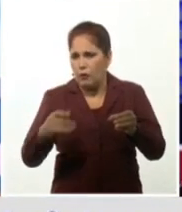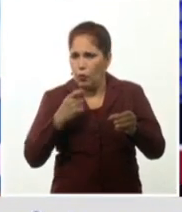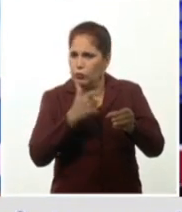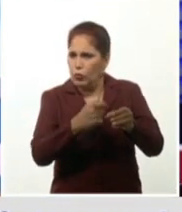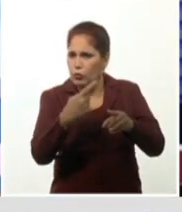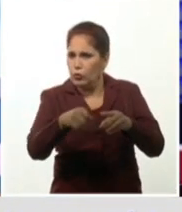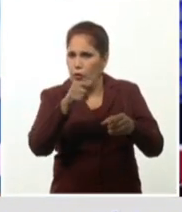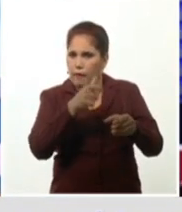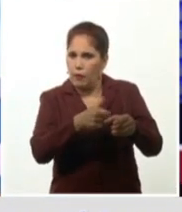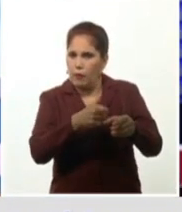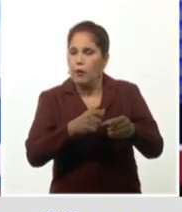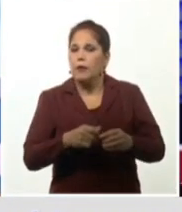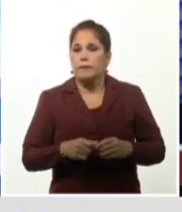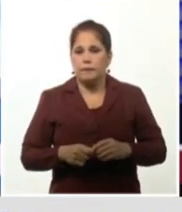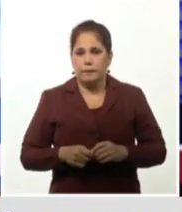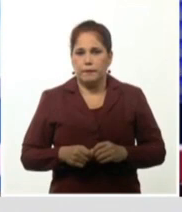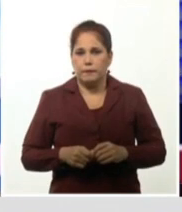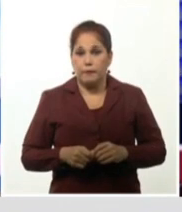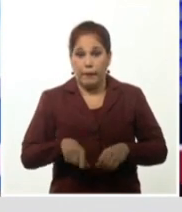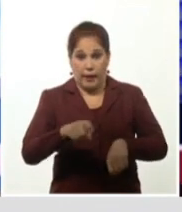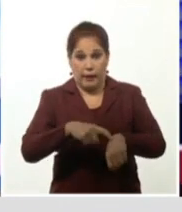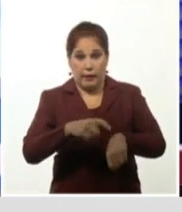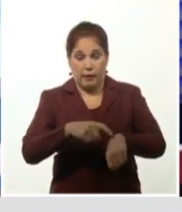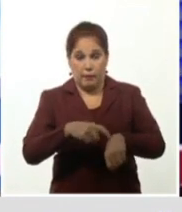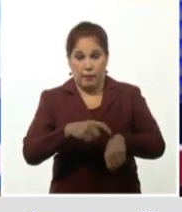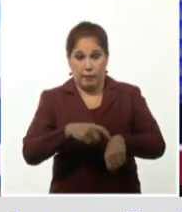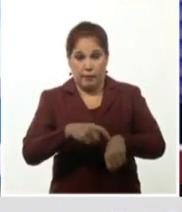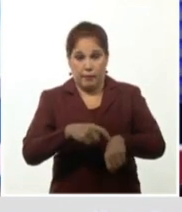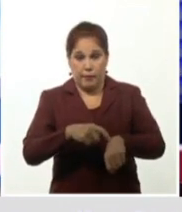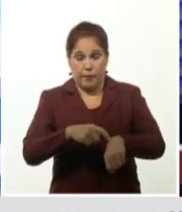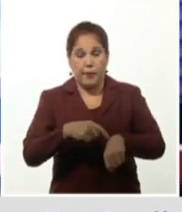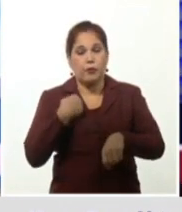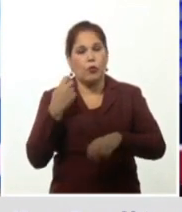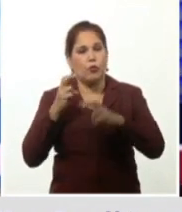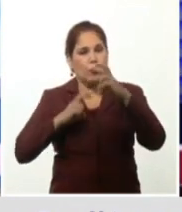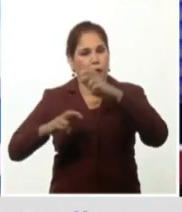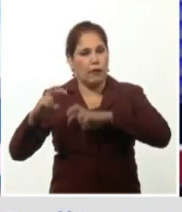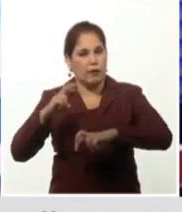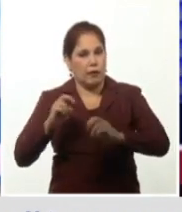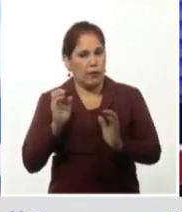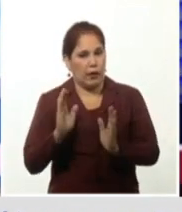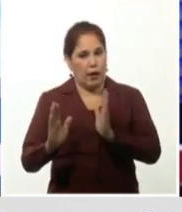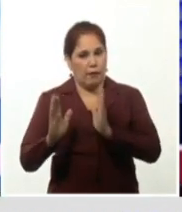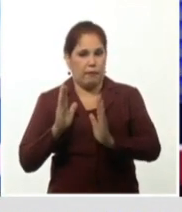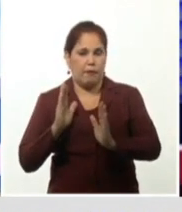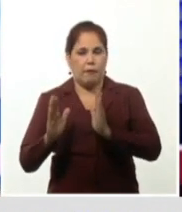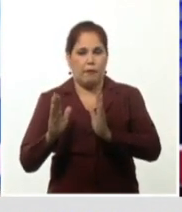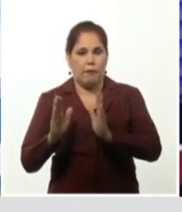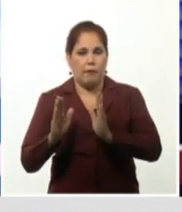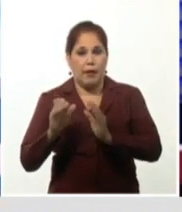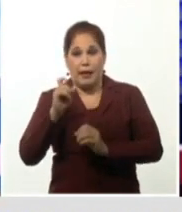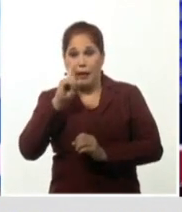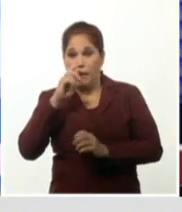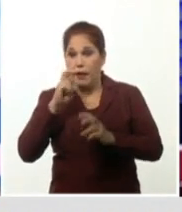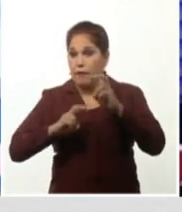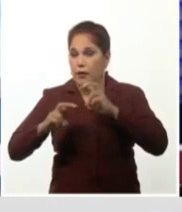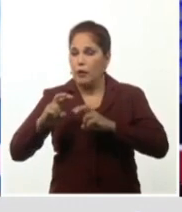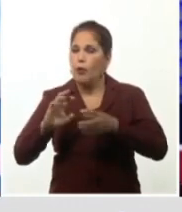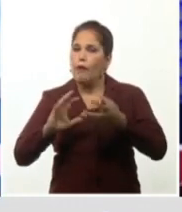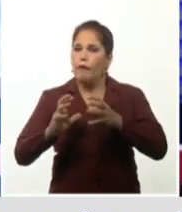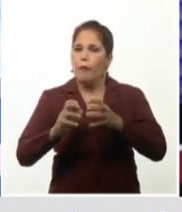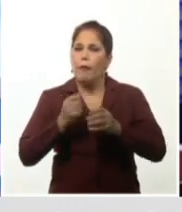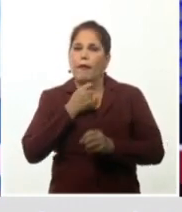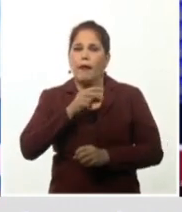nos encontramos en este momento que en etapas ya casi terminales de un diseño de